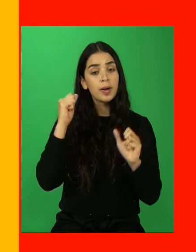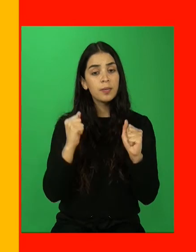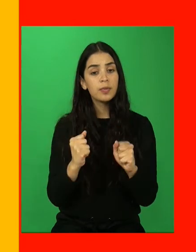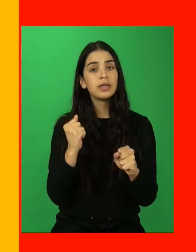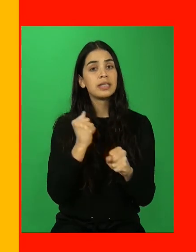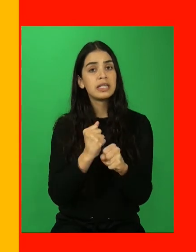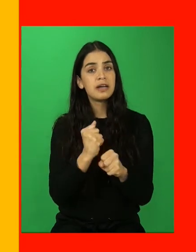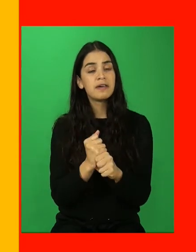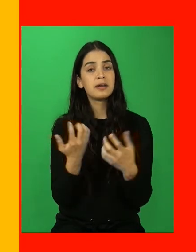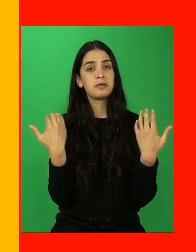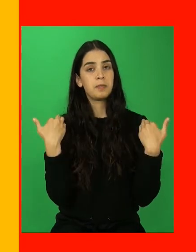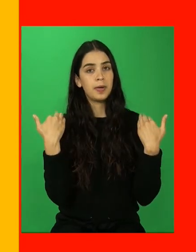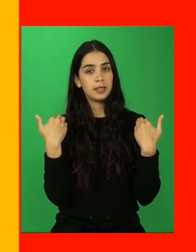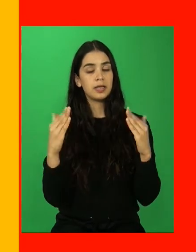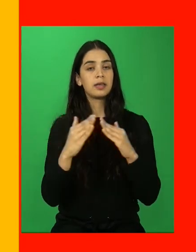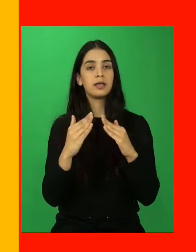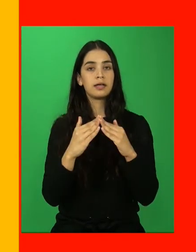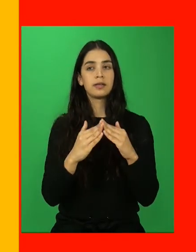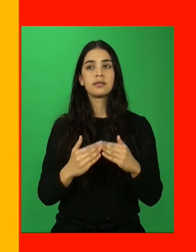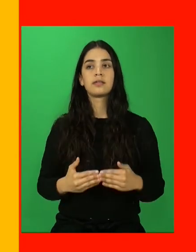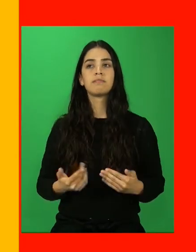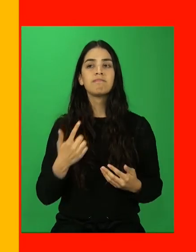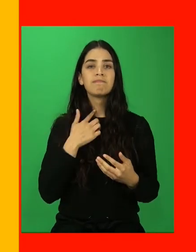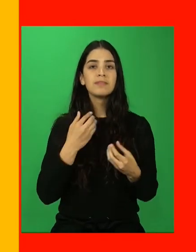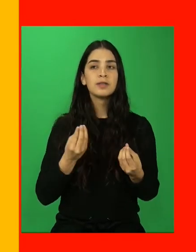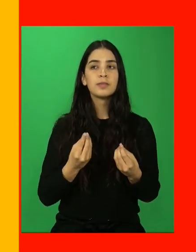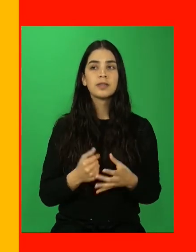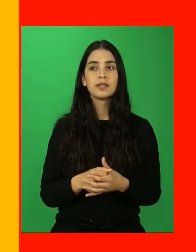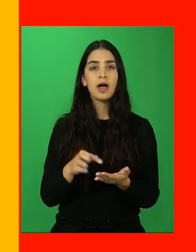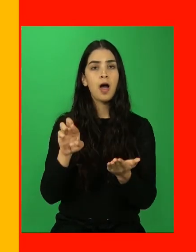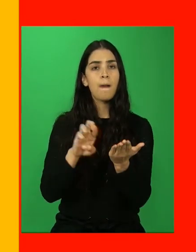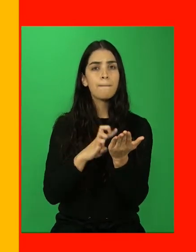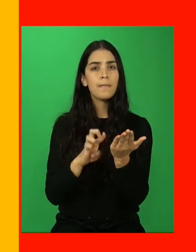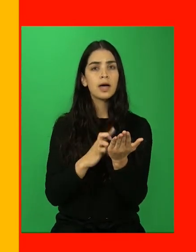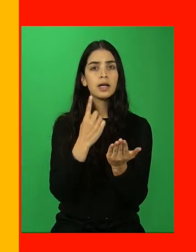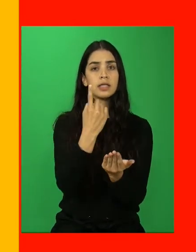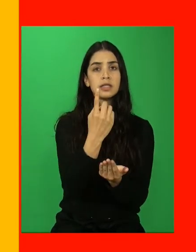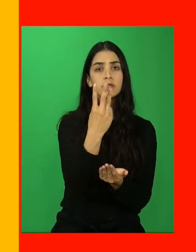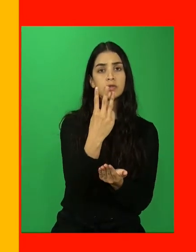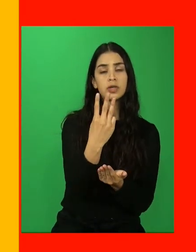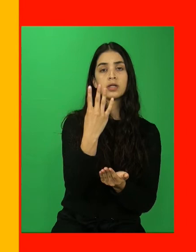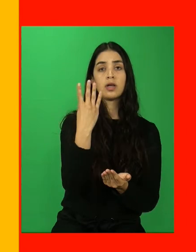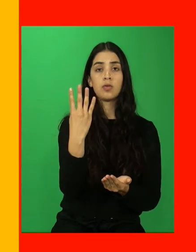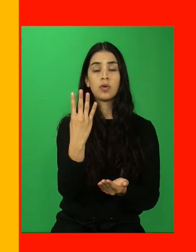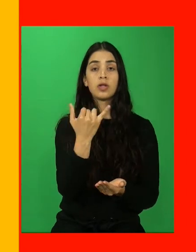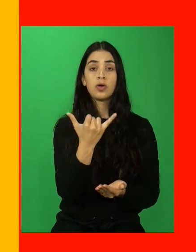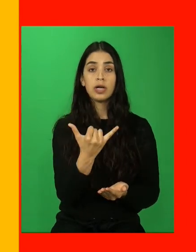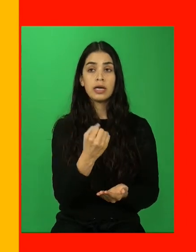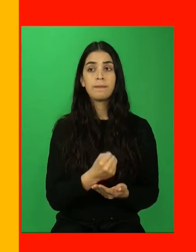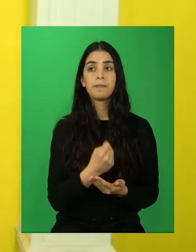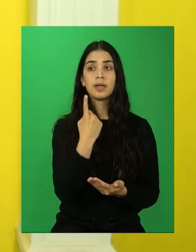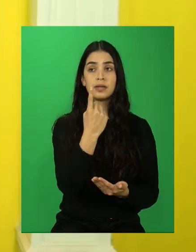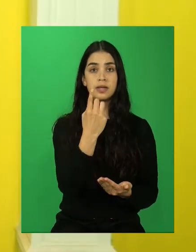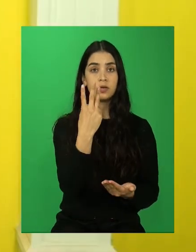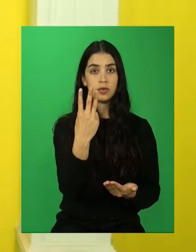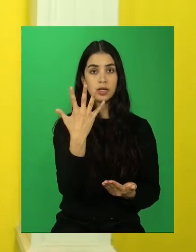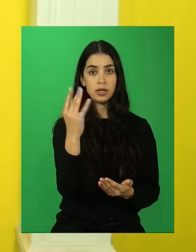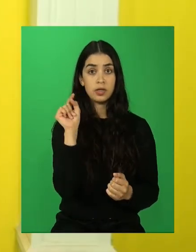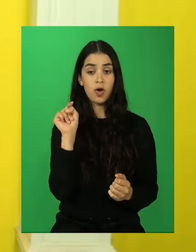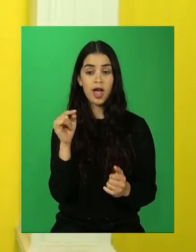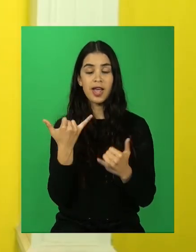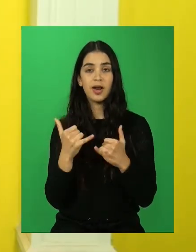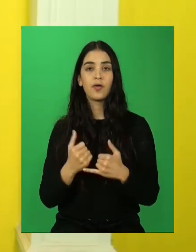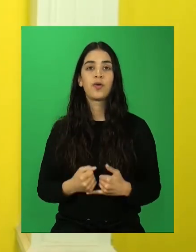los abuelitos en casa, que está en la página 134 y 135, para que